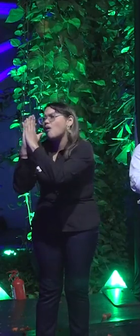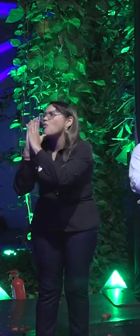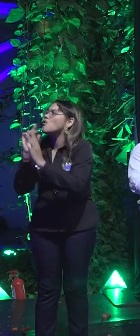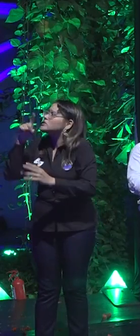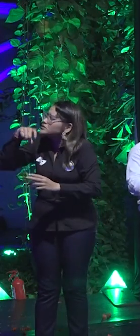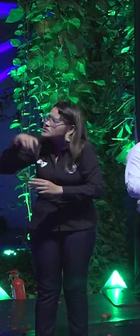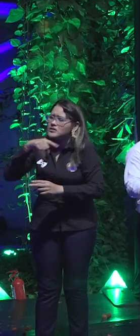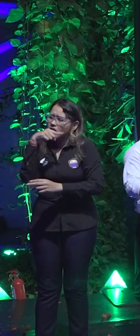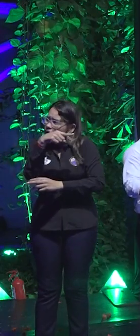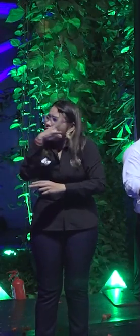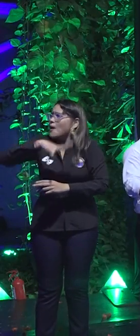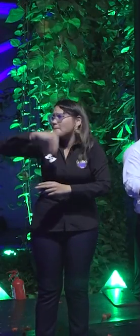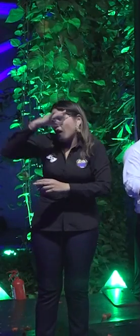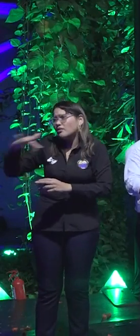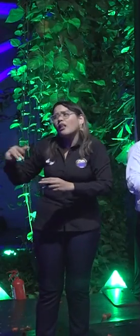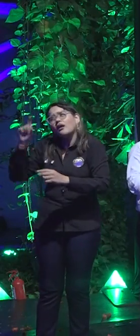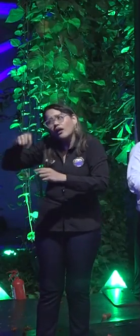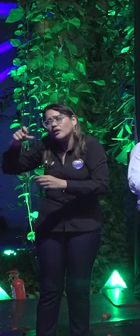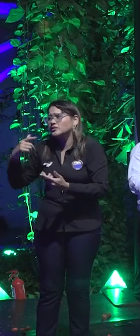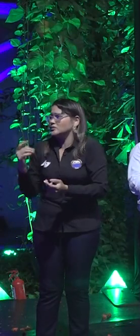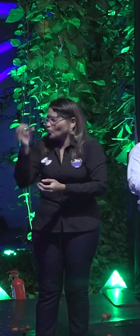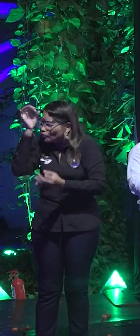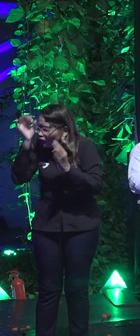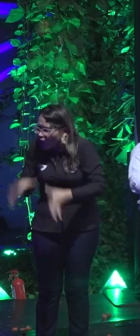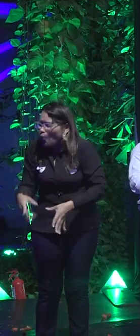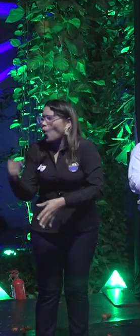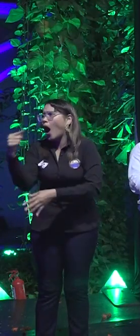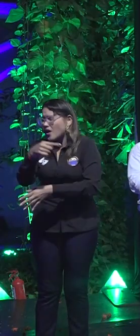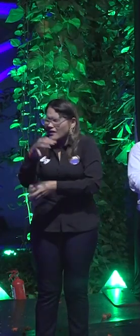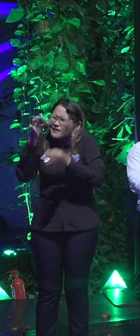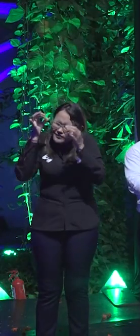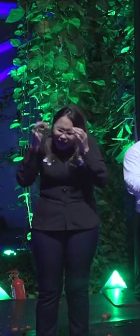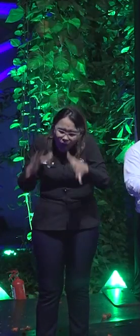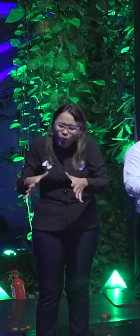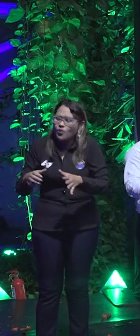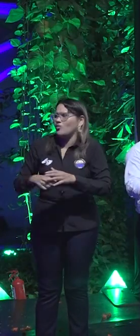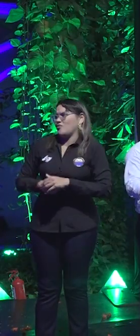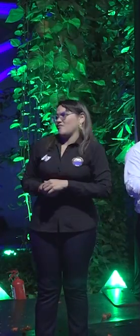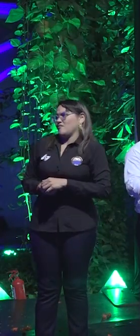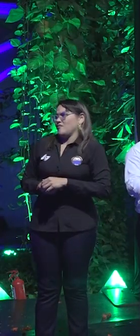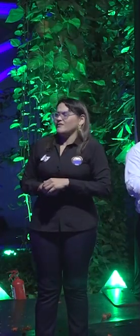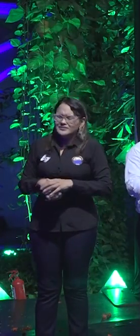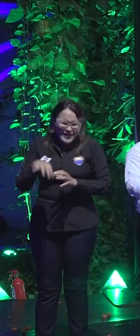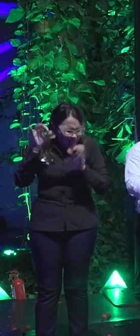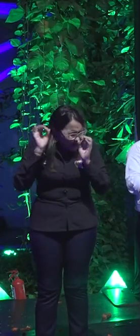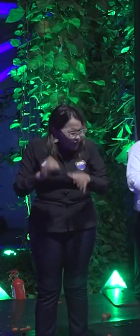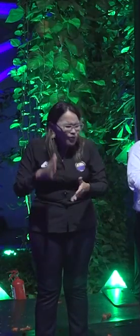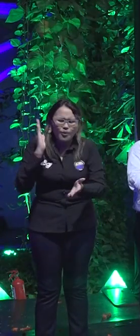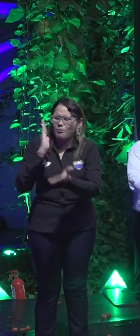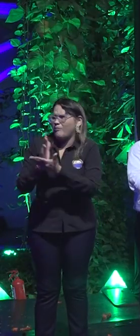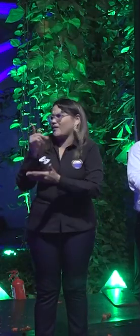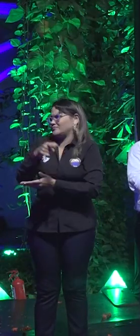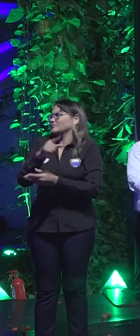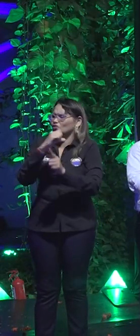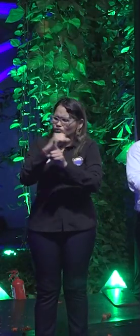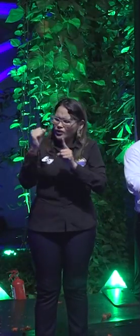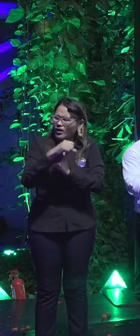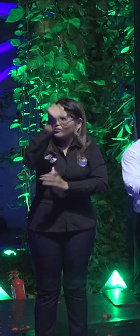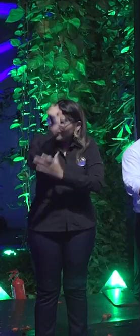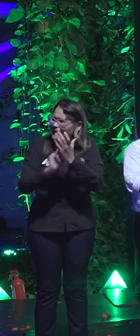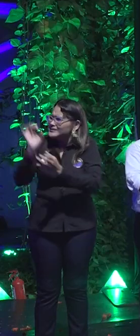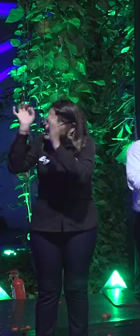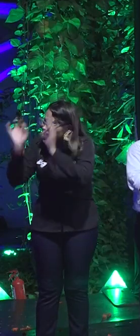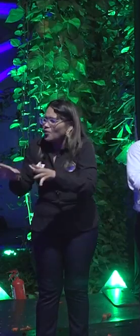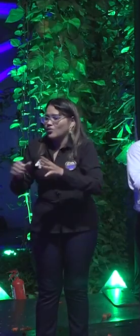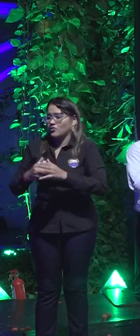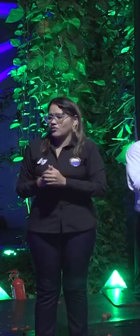eso se va a venir, se viene a venir y va a pasar. Y es crónica de una tragedia social anunciada. Y ese compromiso de la universidad